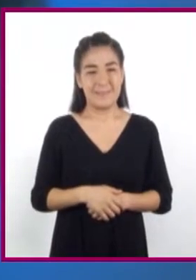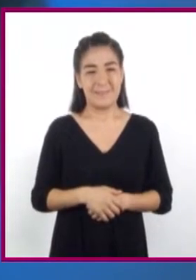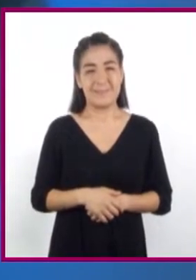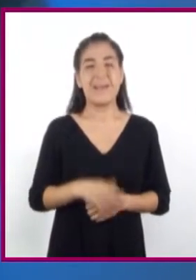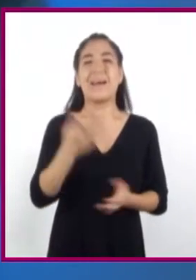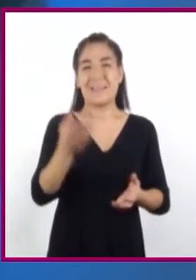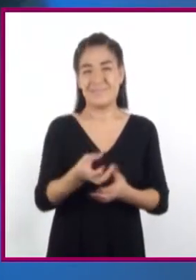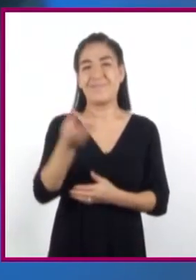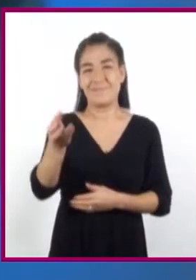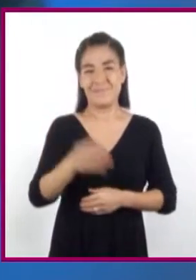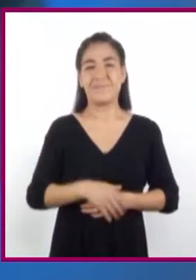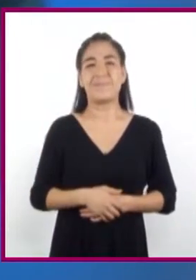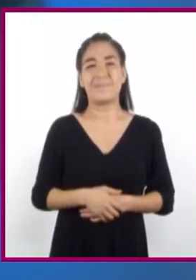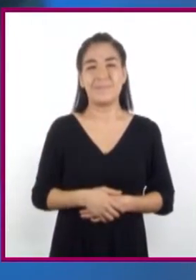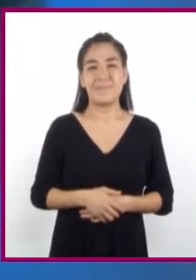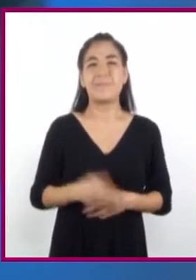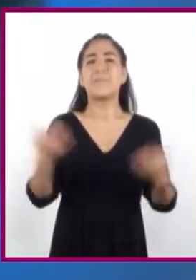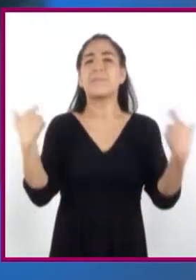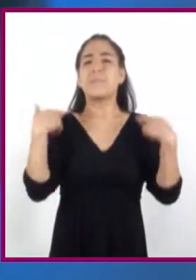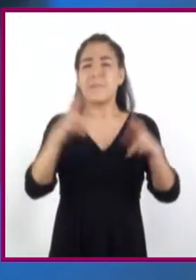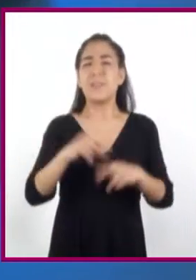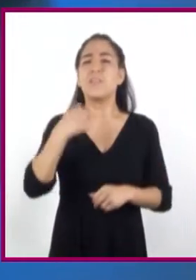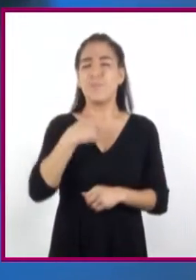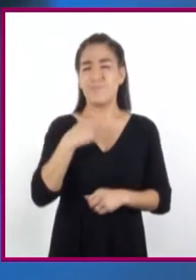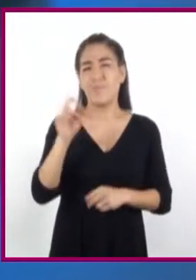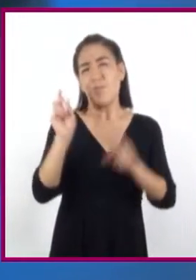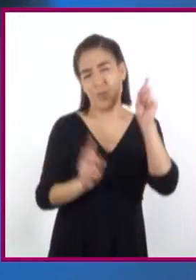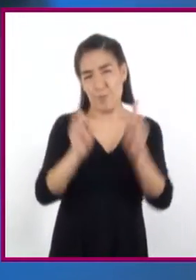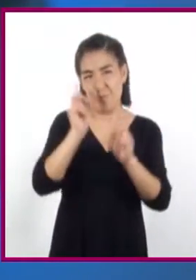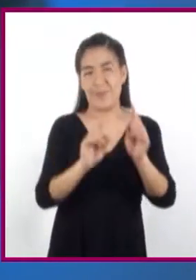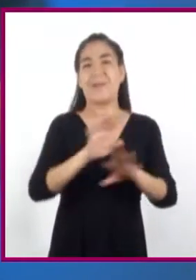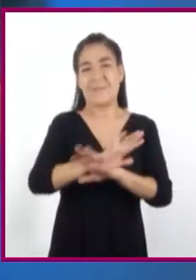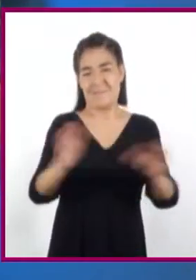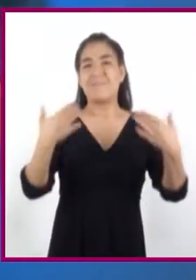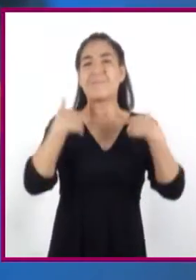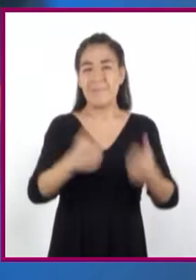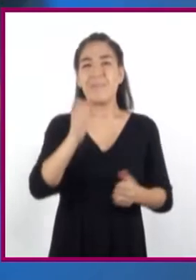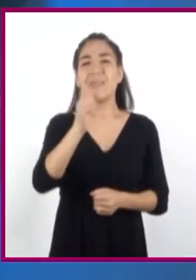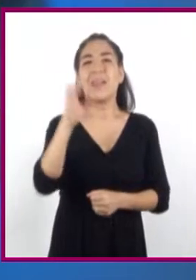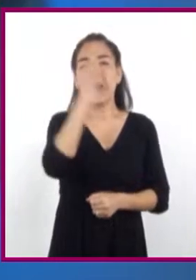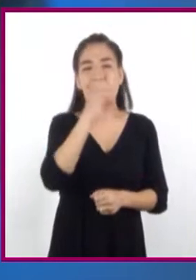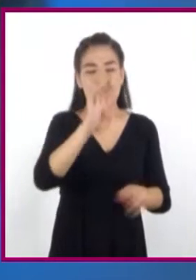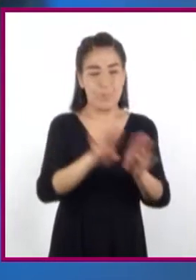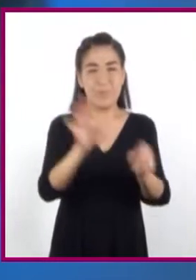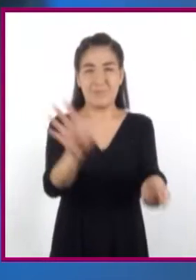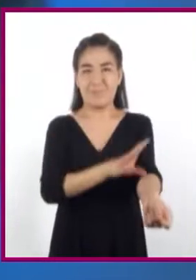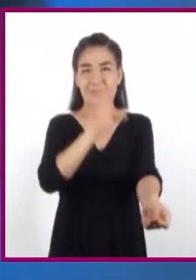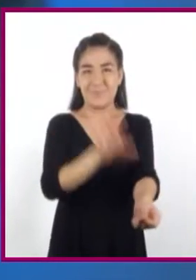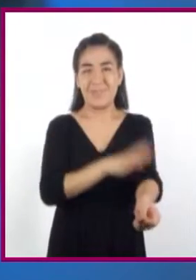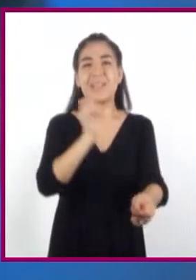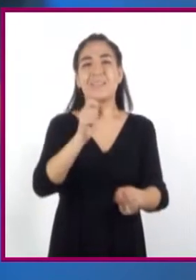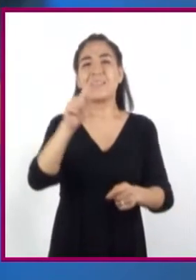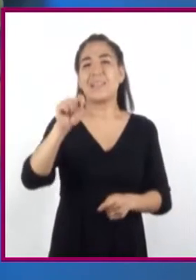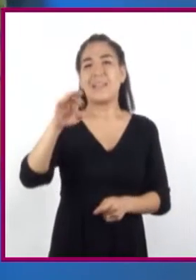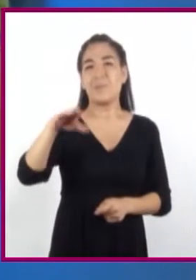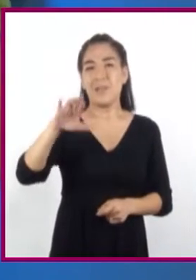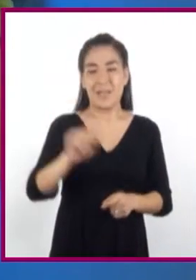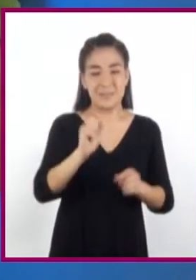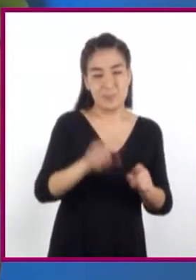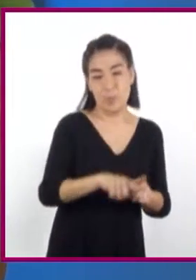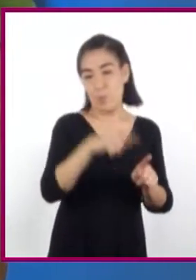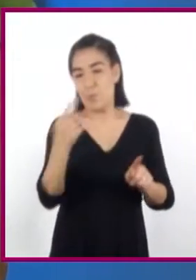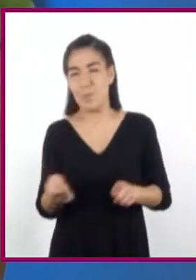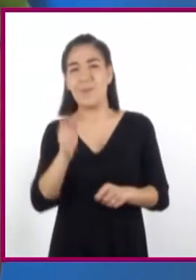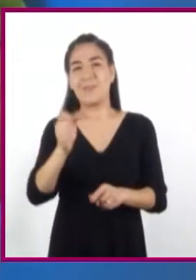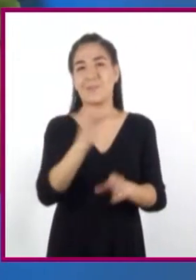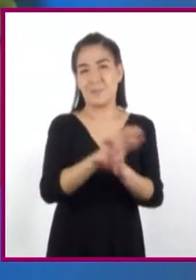Aquí tiene. Maestro, tengo una duda. Ya entendí que el calor es la energía térmica que pasa del cuerpo con mayor temperatura